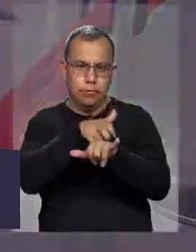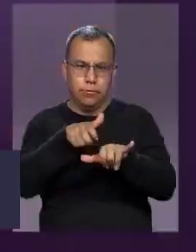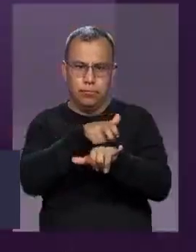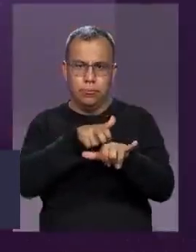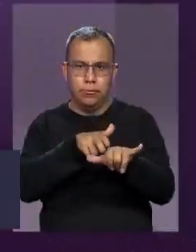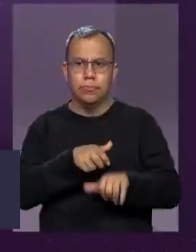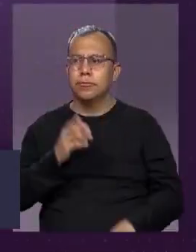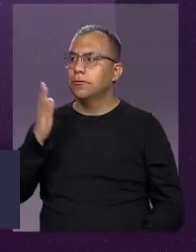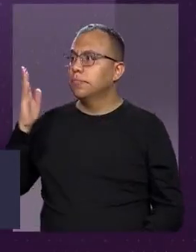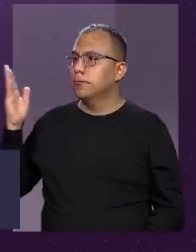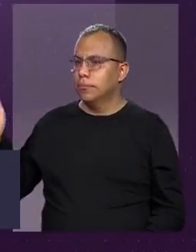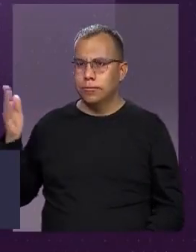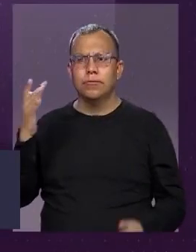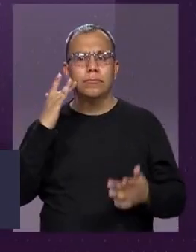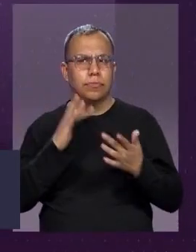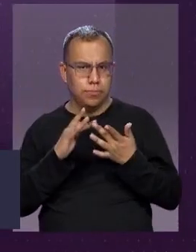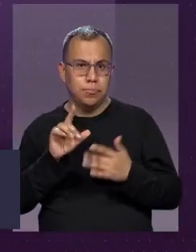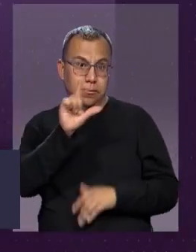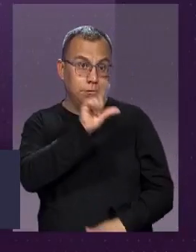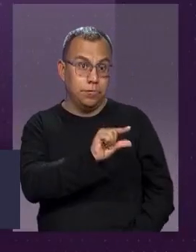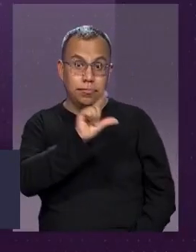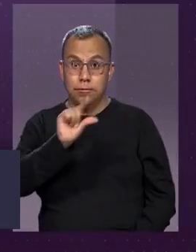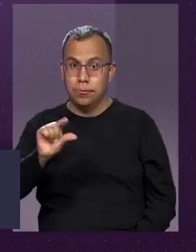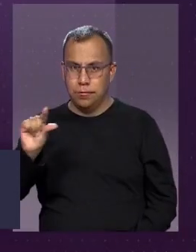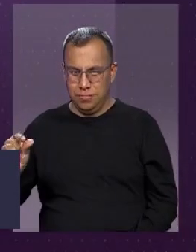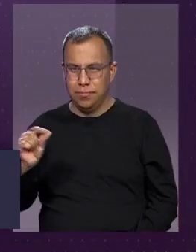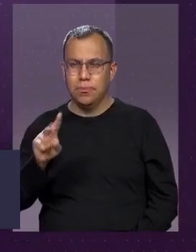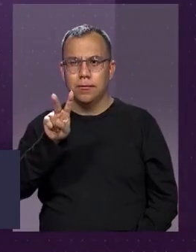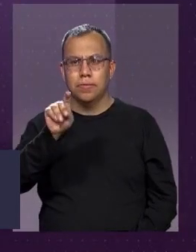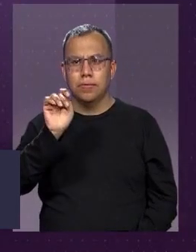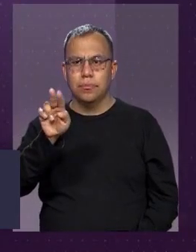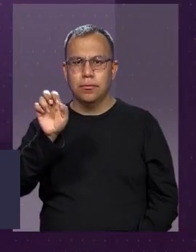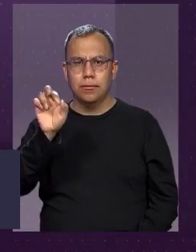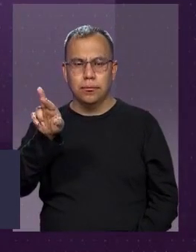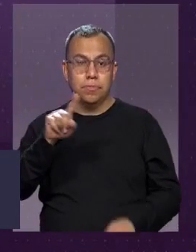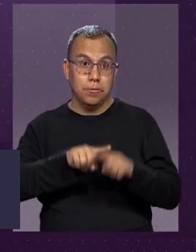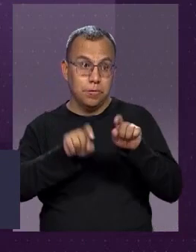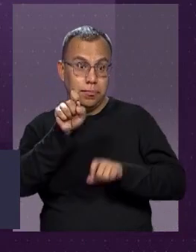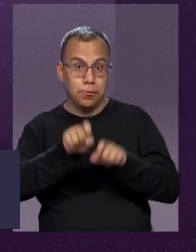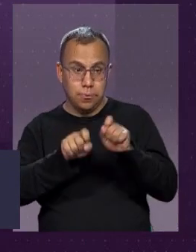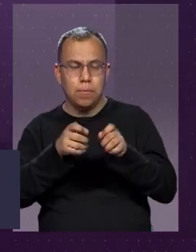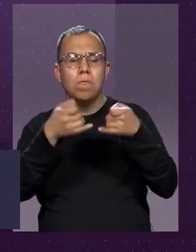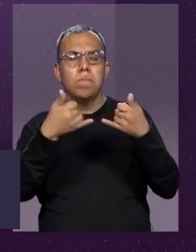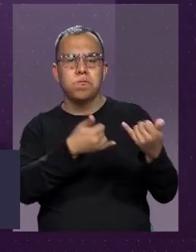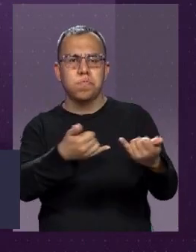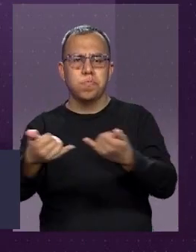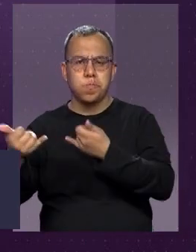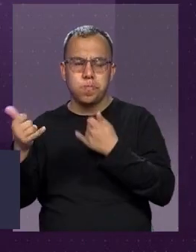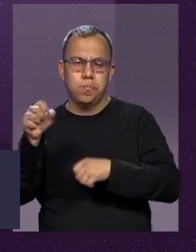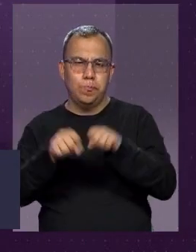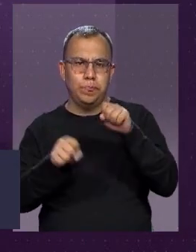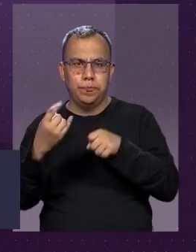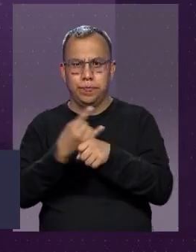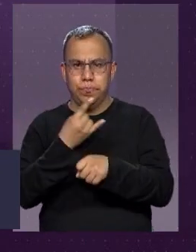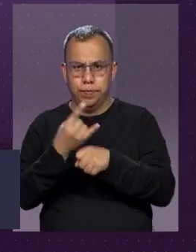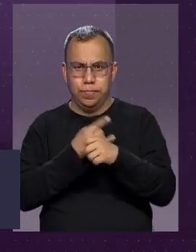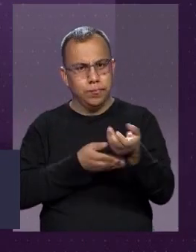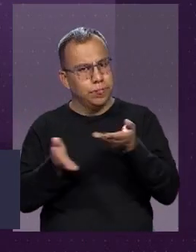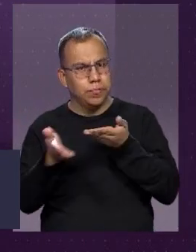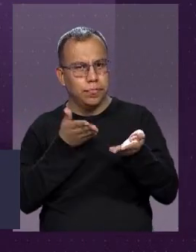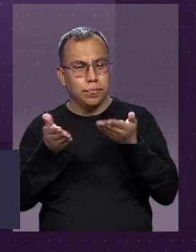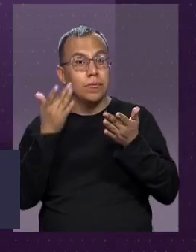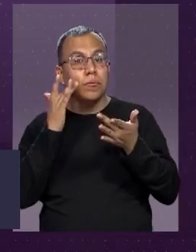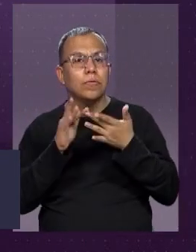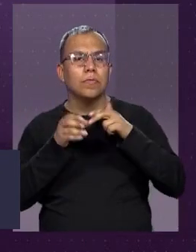itinerarios. Mantener el esquema de bajo costo de Viva Air como una opción que materialice alternativas de los usuarios del servicio